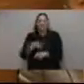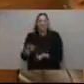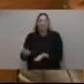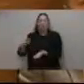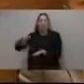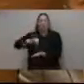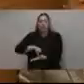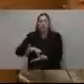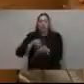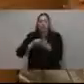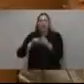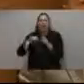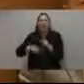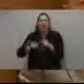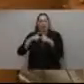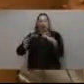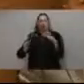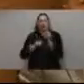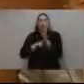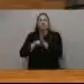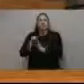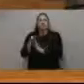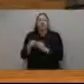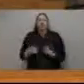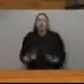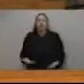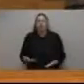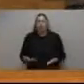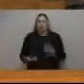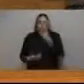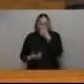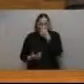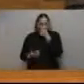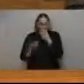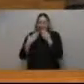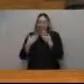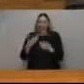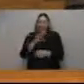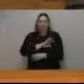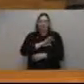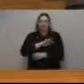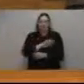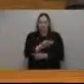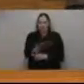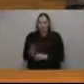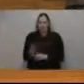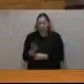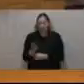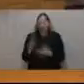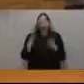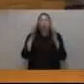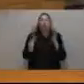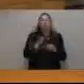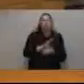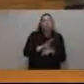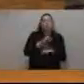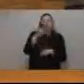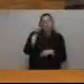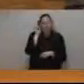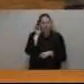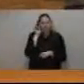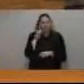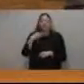desarrollar en el Principado de Asturias? Gracias, señoría. Señora consejera, tiene la palabra. Pues muy buenos días, presidente,